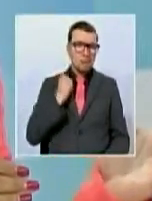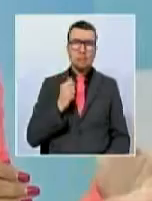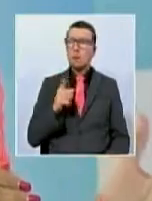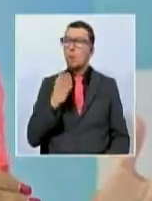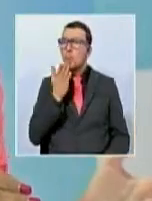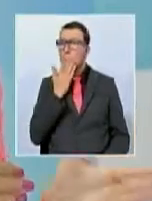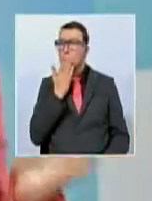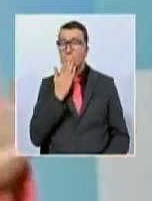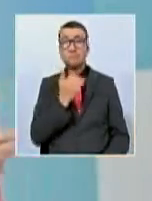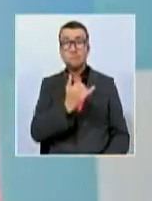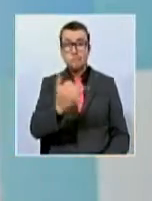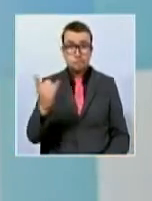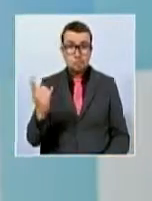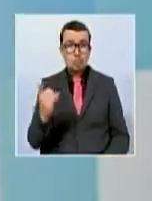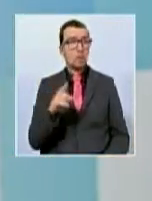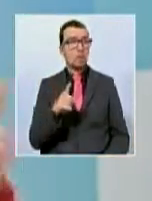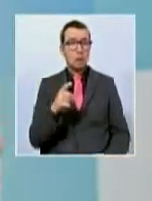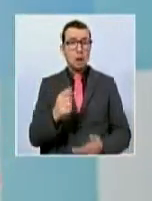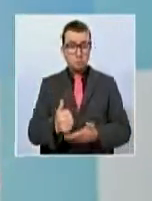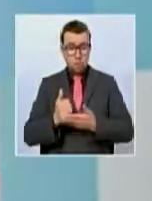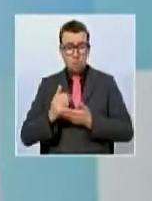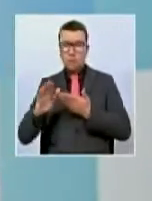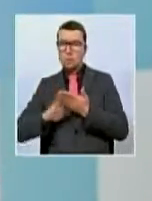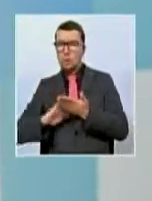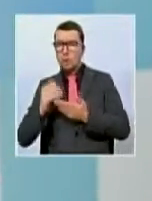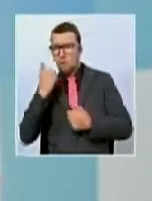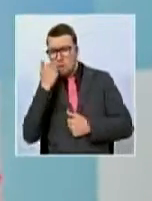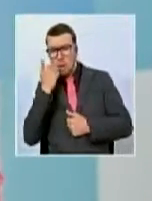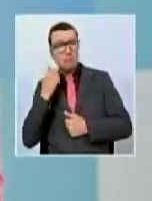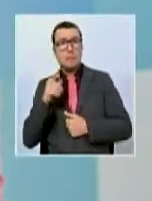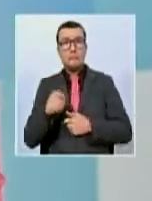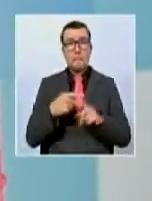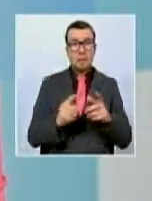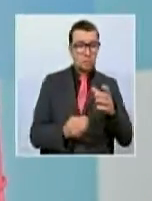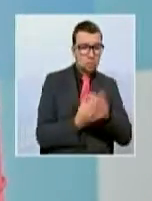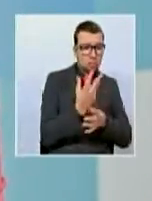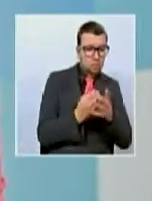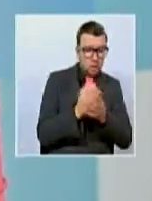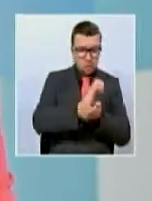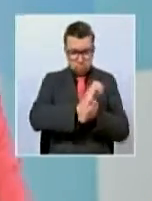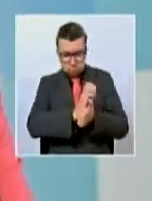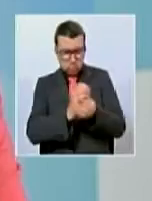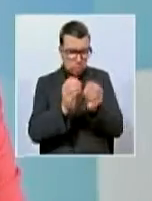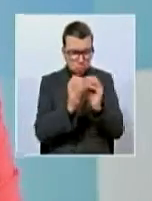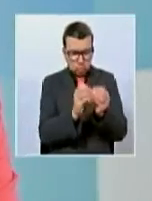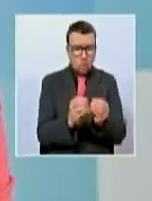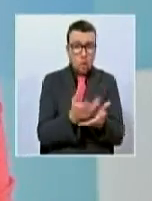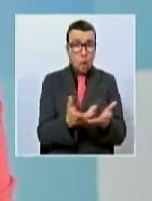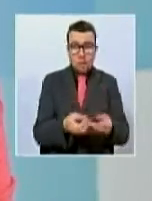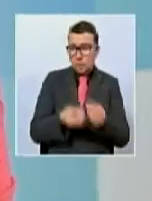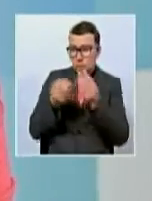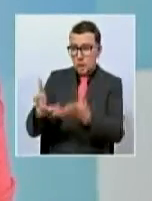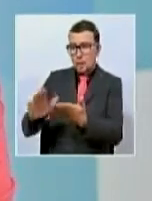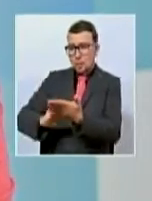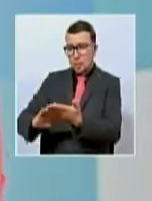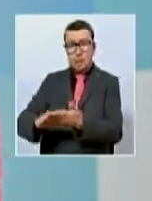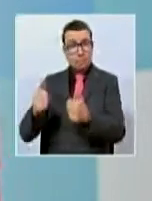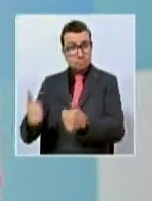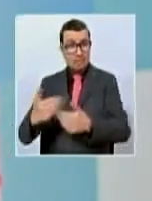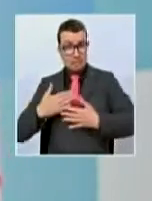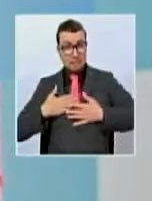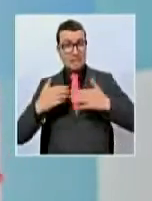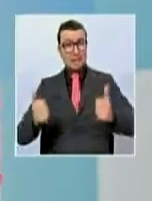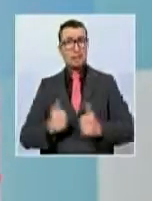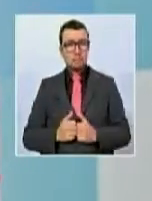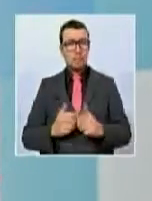indígenas tradicionalmente nos han curado múltiples enfermedades a través de las plantas medicinales, y lo que se está logrando es que